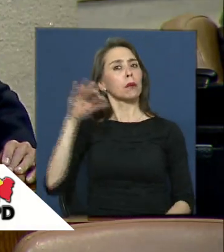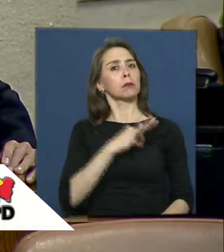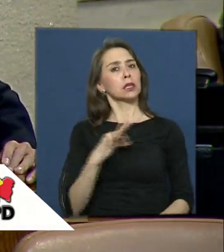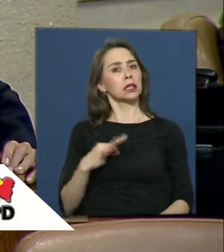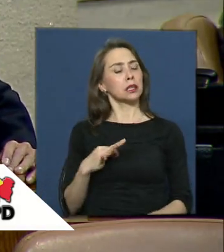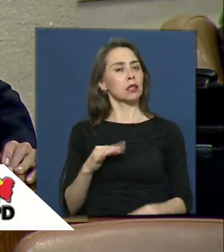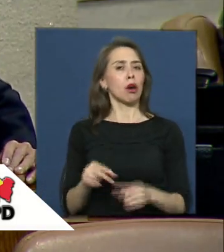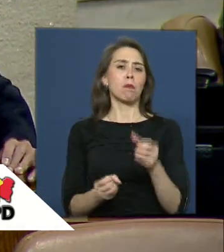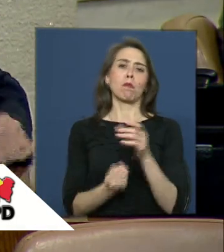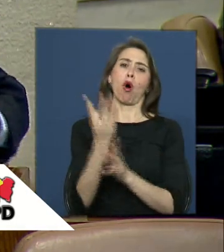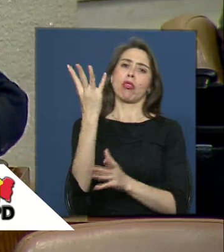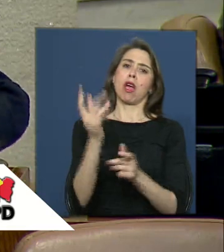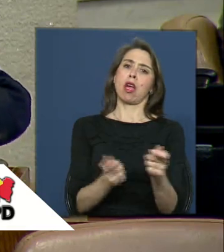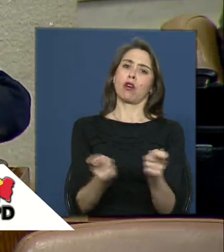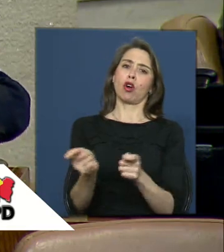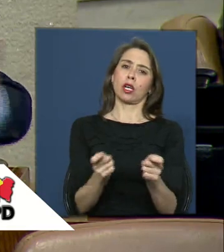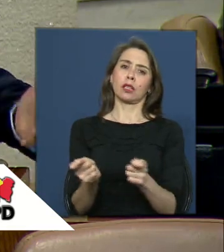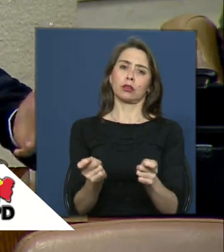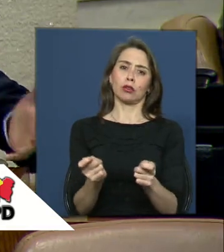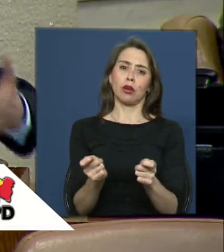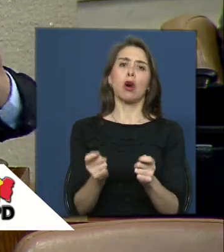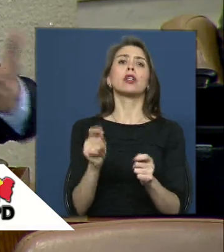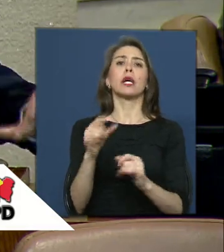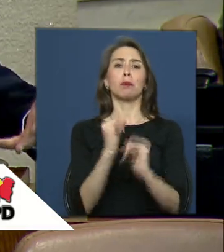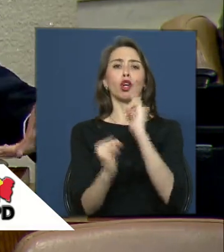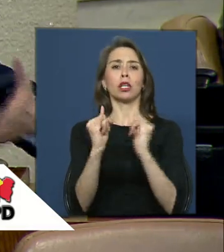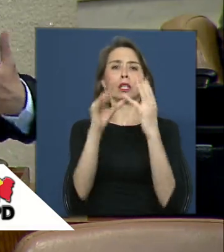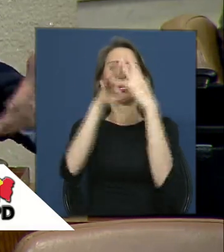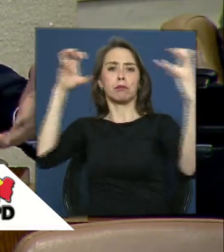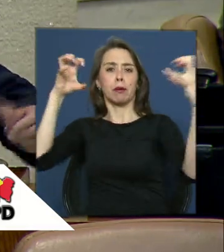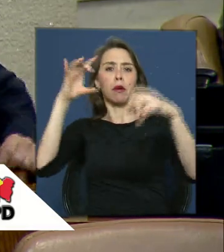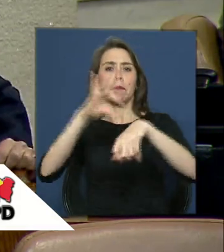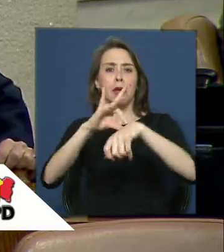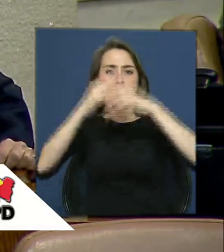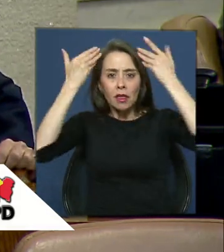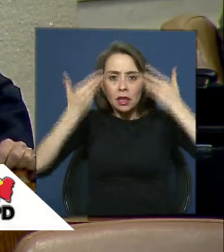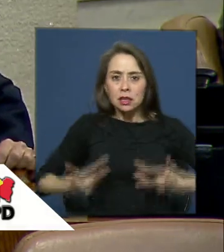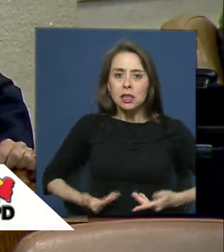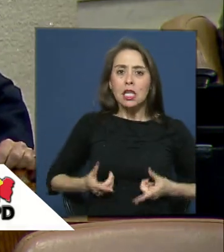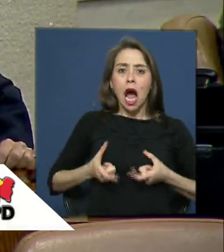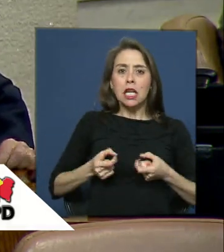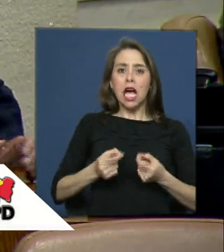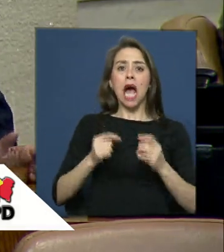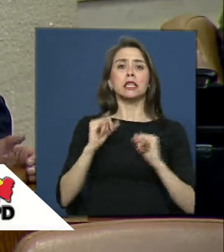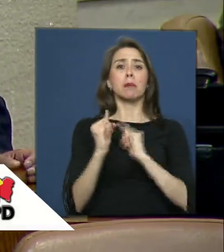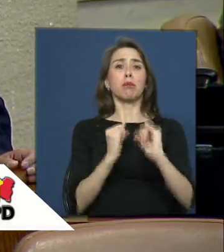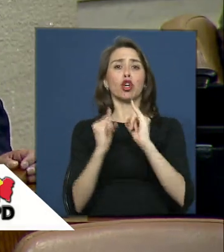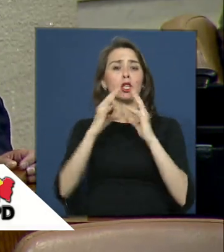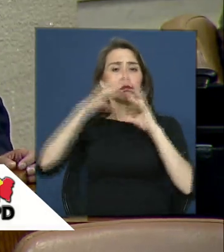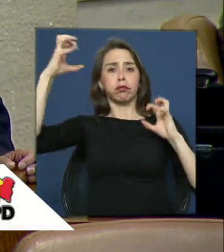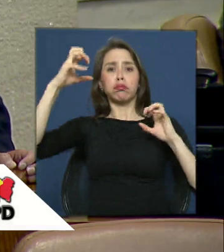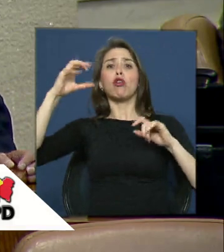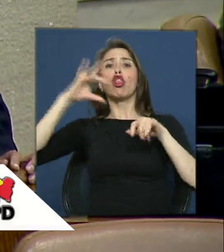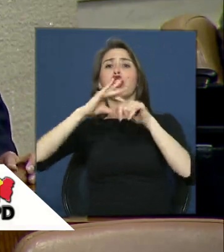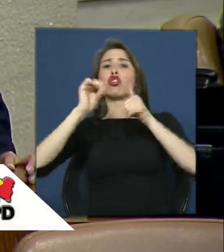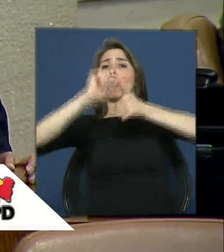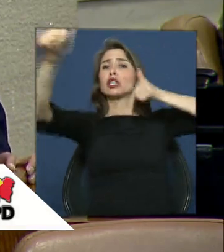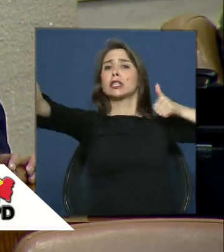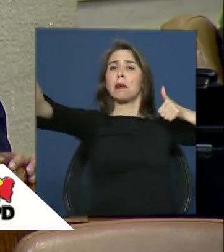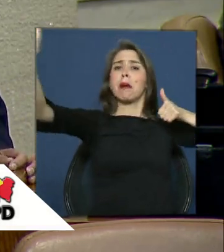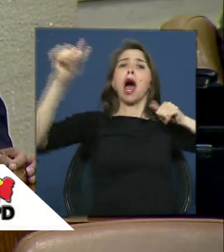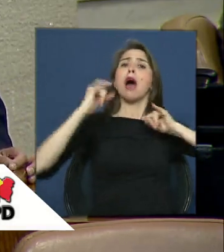modernice la gestión. Hay que utilizar la telemedicina, la teleoncología, dermatología, en muchas áreas. Pero si seguimos trabajando con modelos